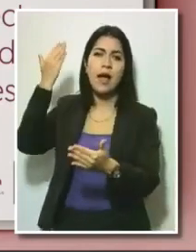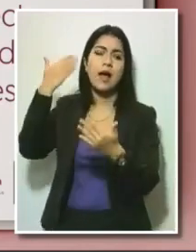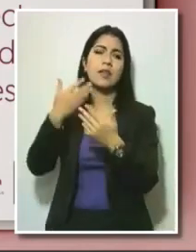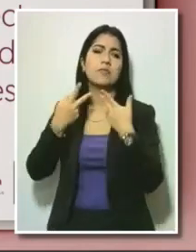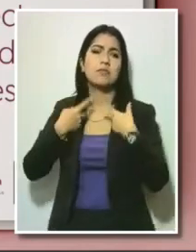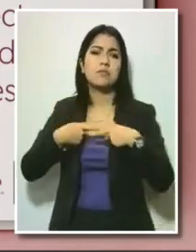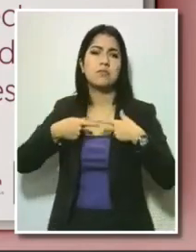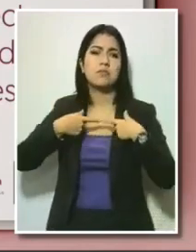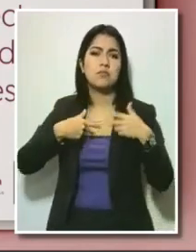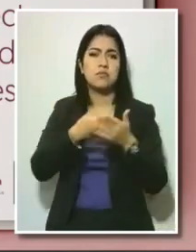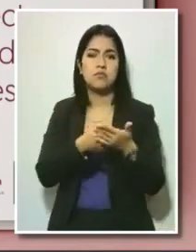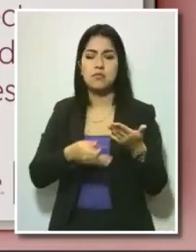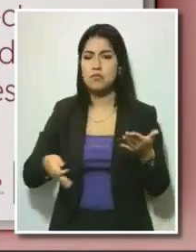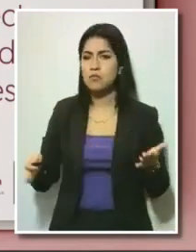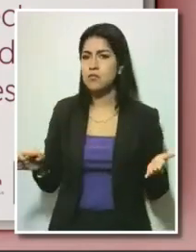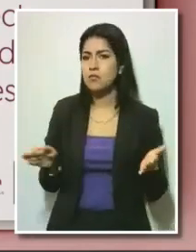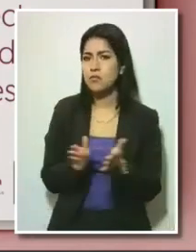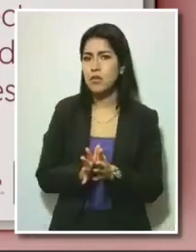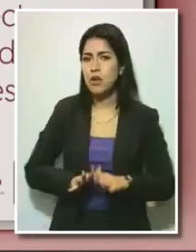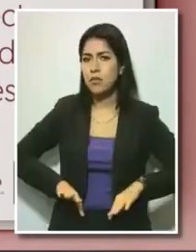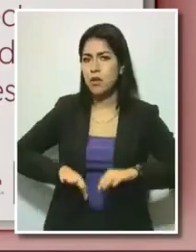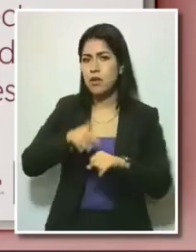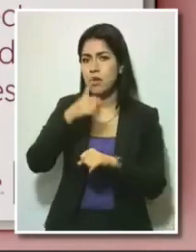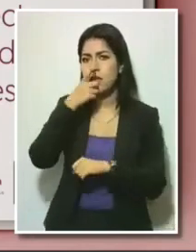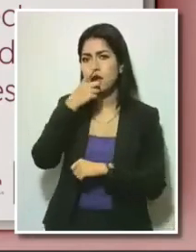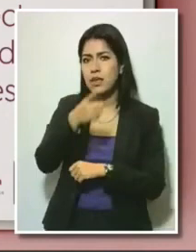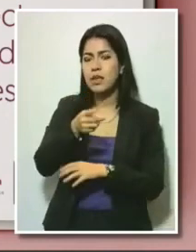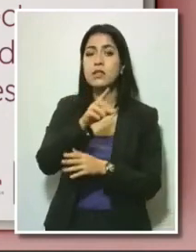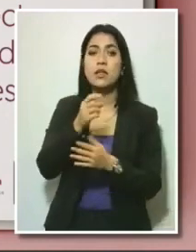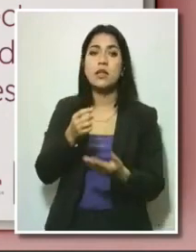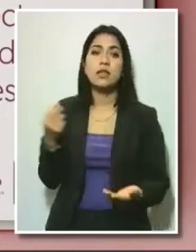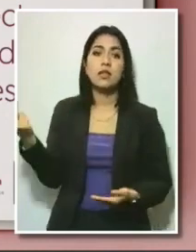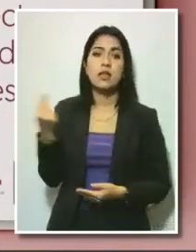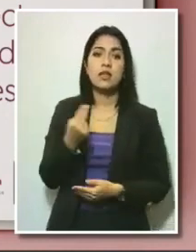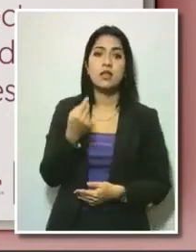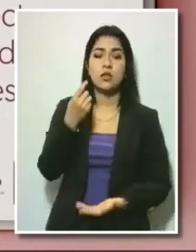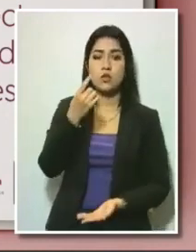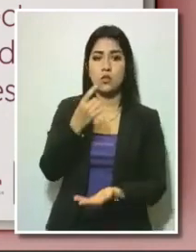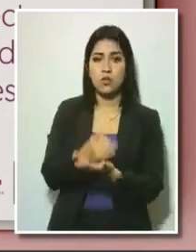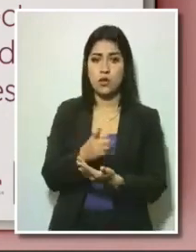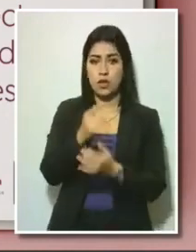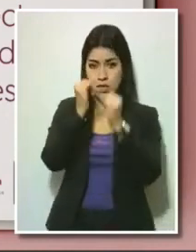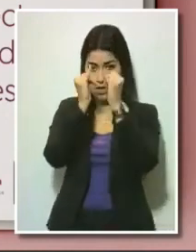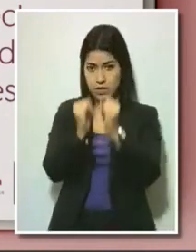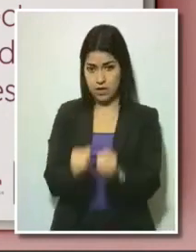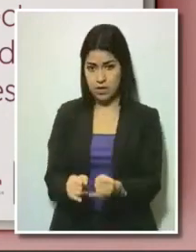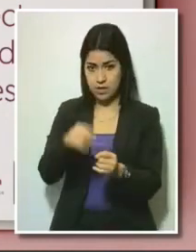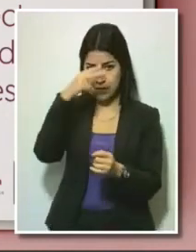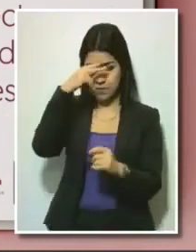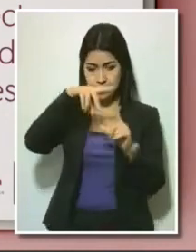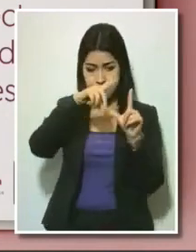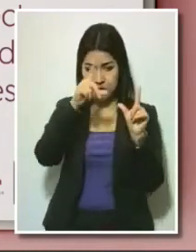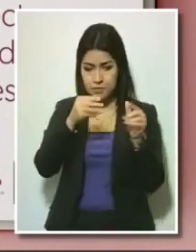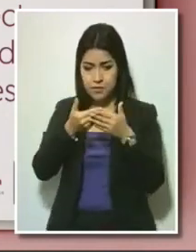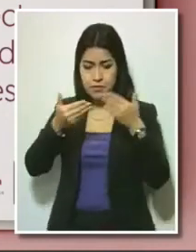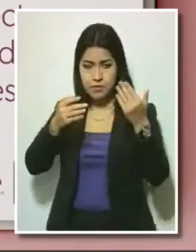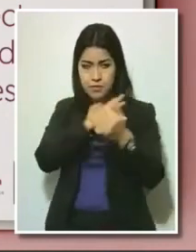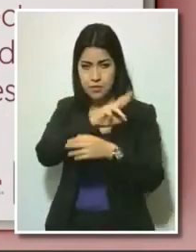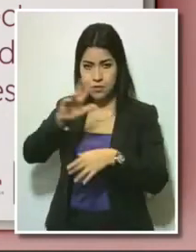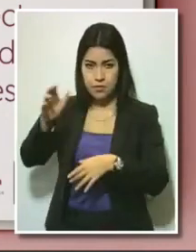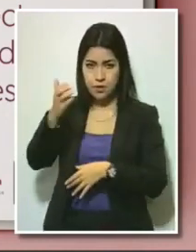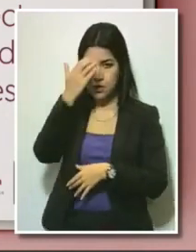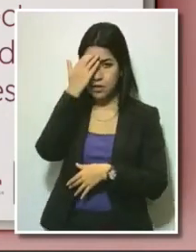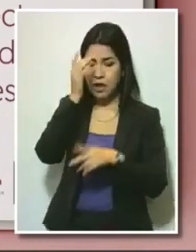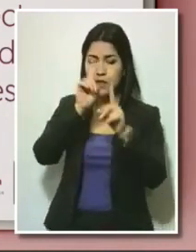un Estado-Nación, asumían que era necesaria una sola identidad nacional. Ahora lo que se reconoce es esta